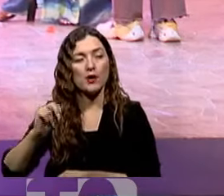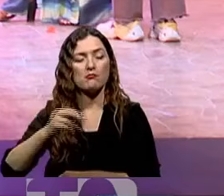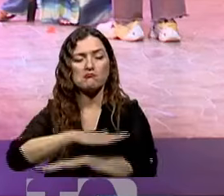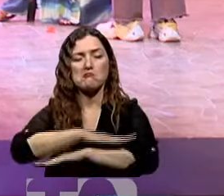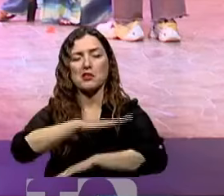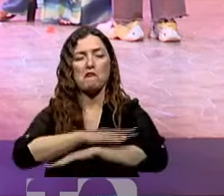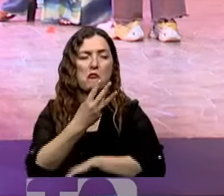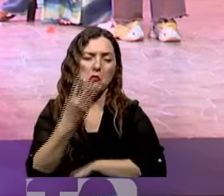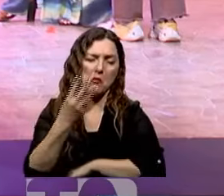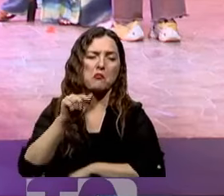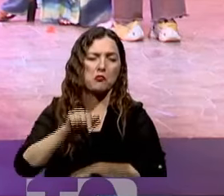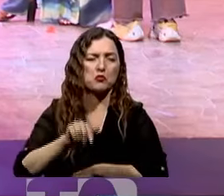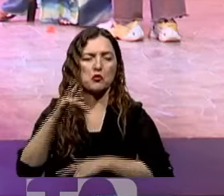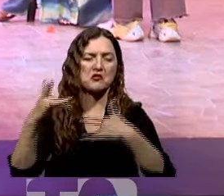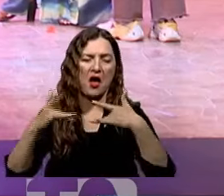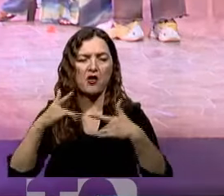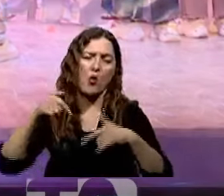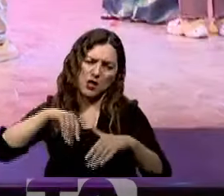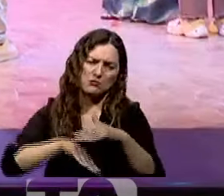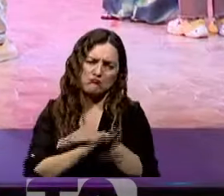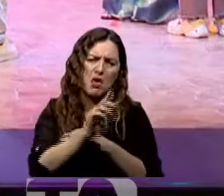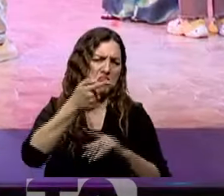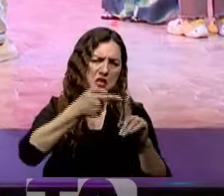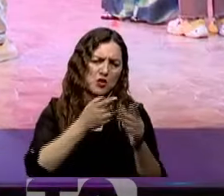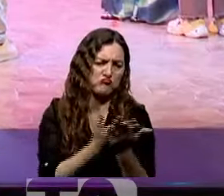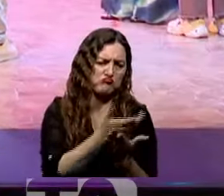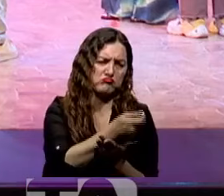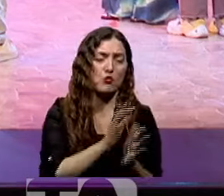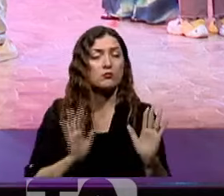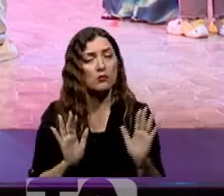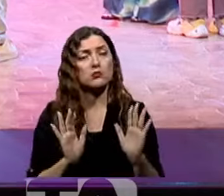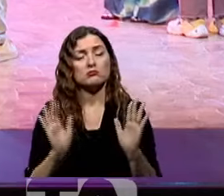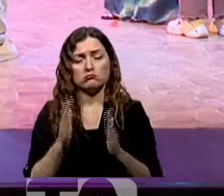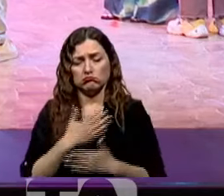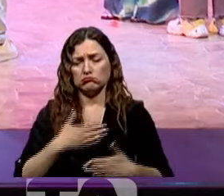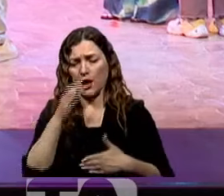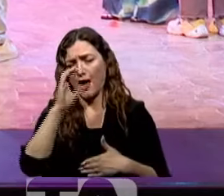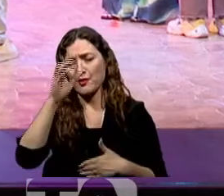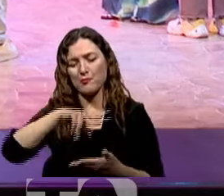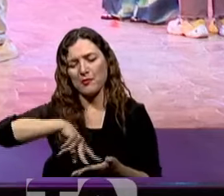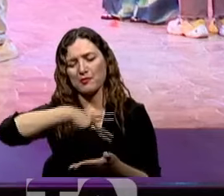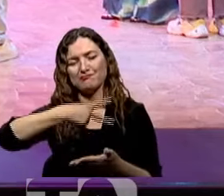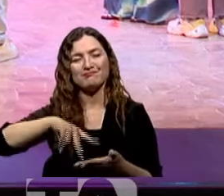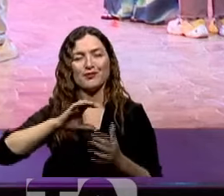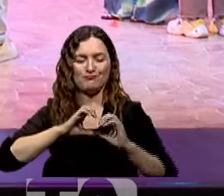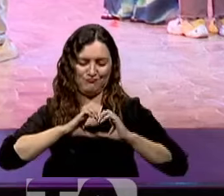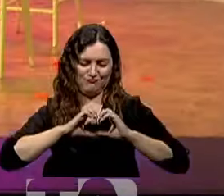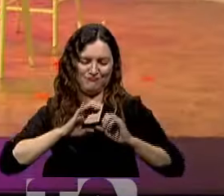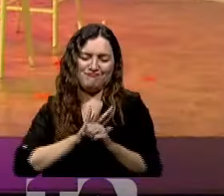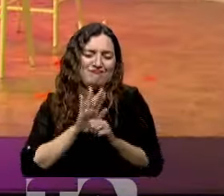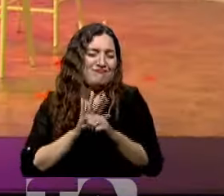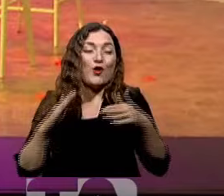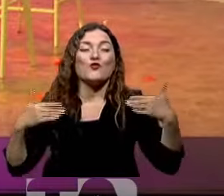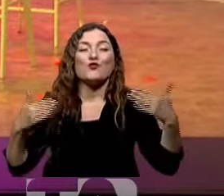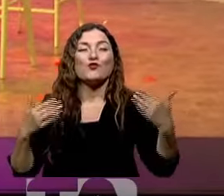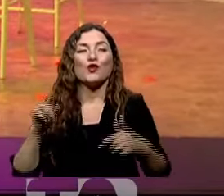www.elteatro.com.es, o en las boleterías aquí del Teatro Scala. Vengan a disfrutar, vengan a cantar, vengan a bailar y vengan a salir con el corazón lleno de alegría. Ya